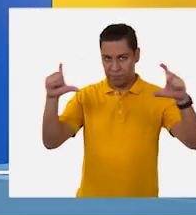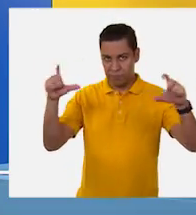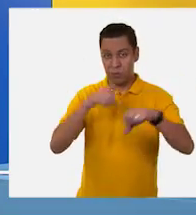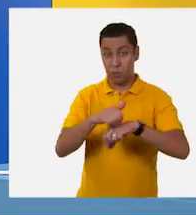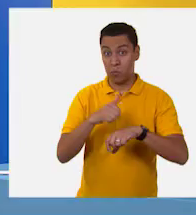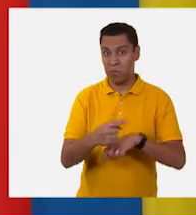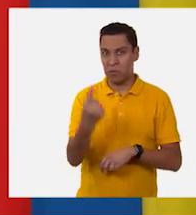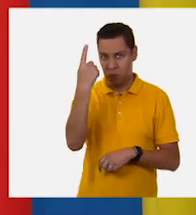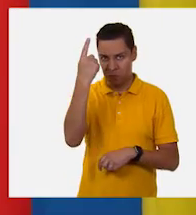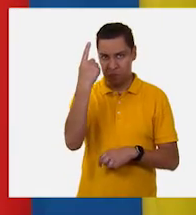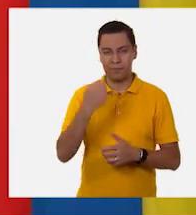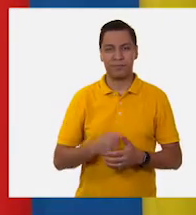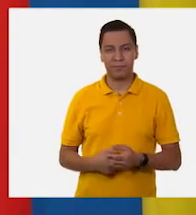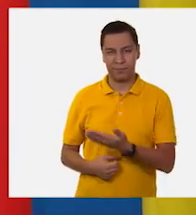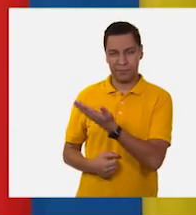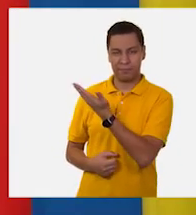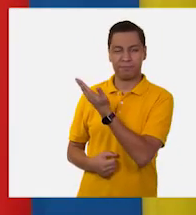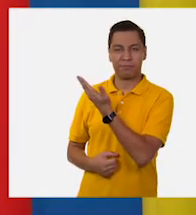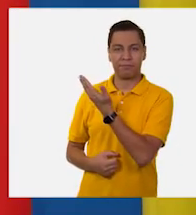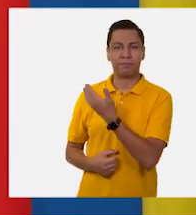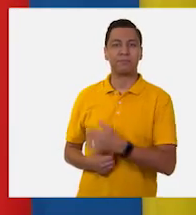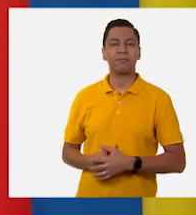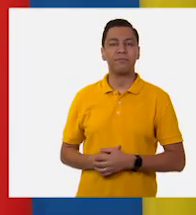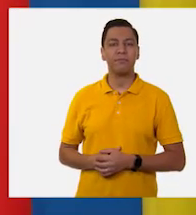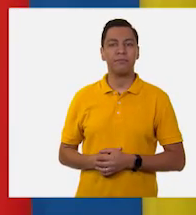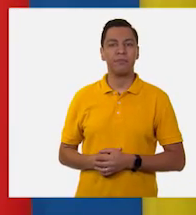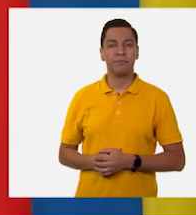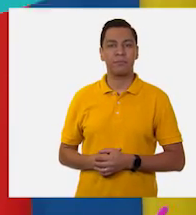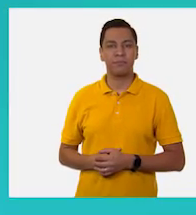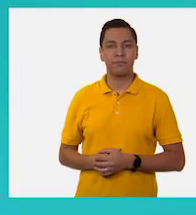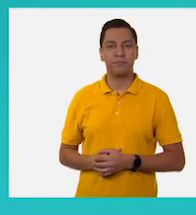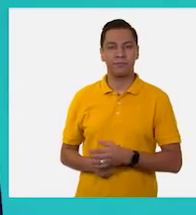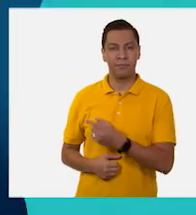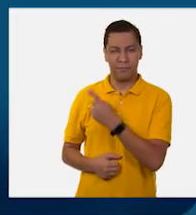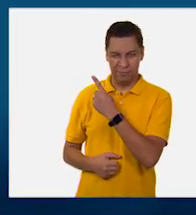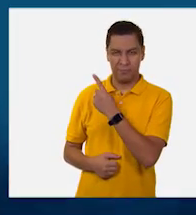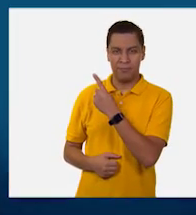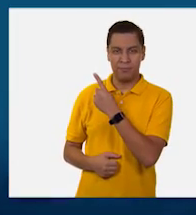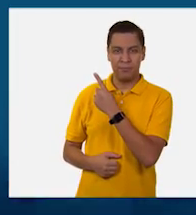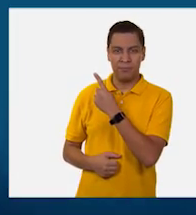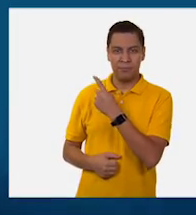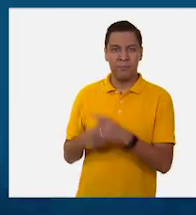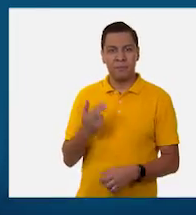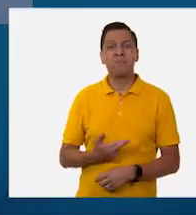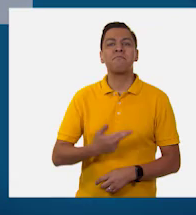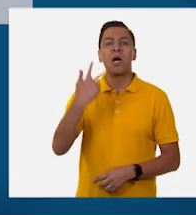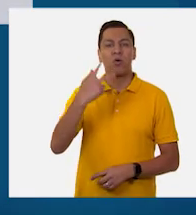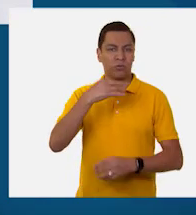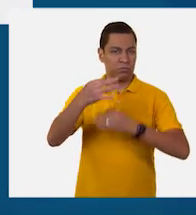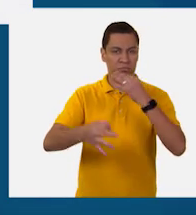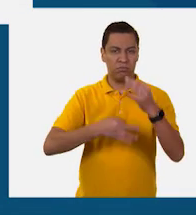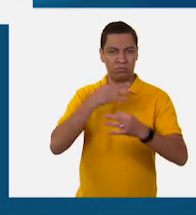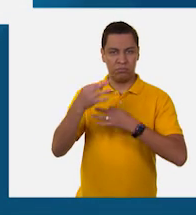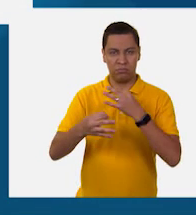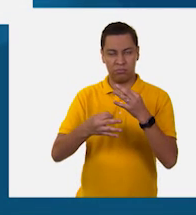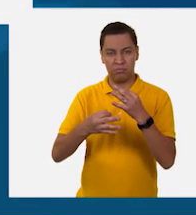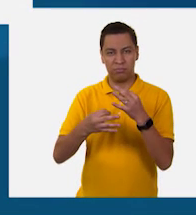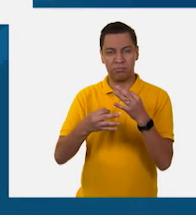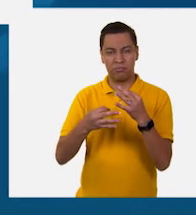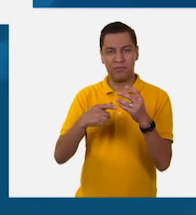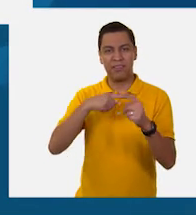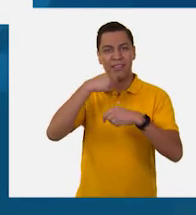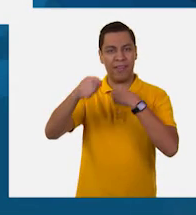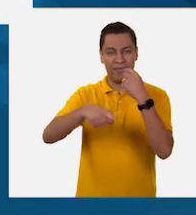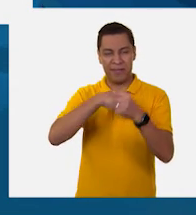por favor? Claro que sí, maestro. Dice así, desafío 94, la mejor tienda. Organizados en